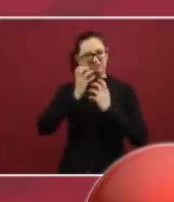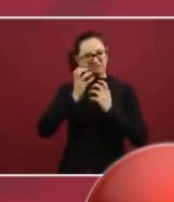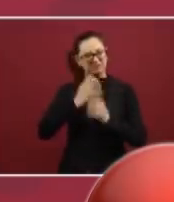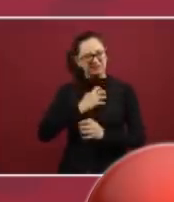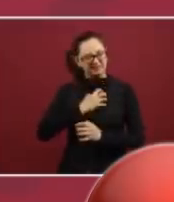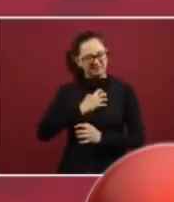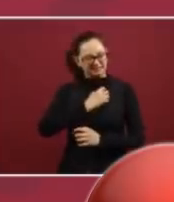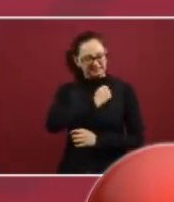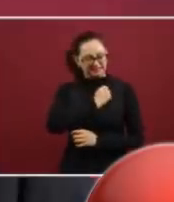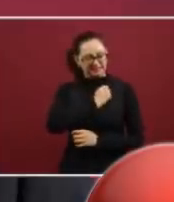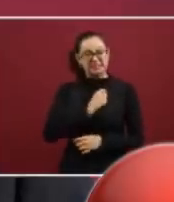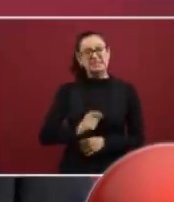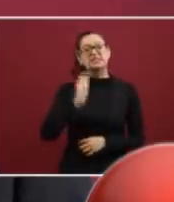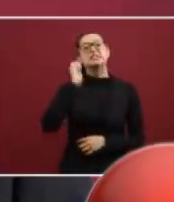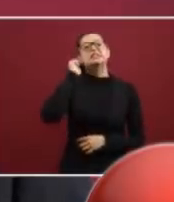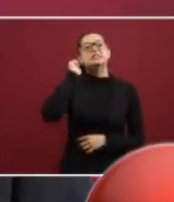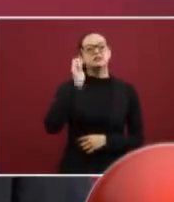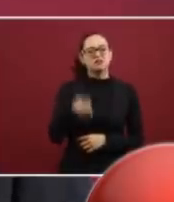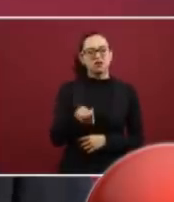la herencia